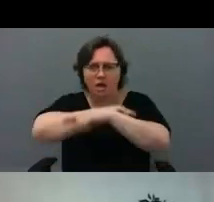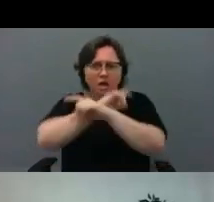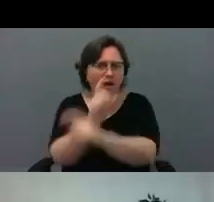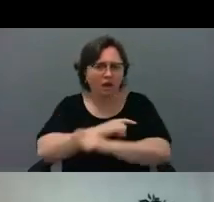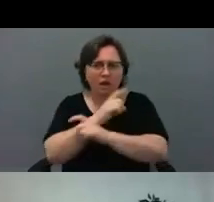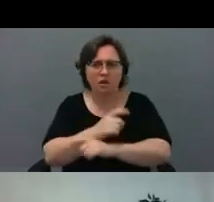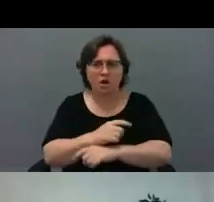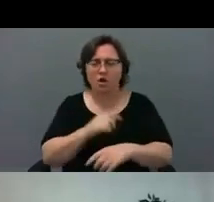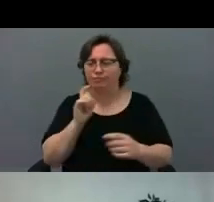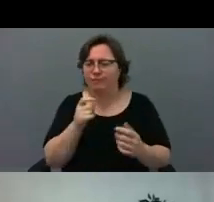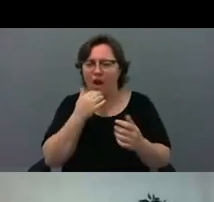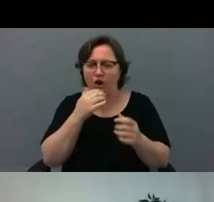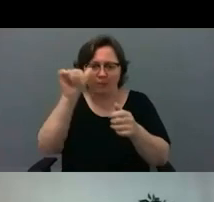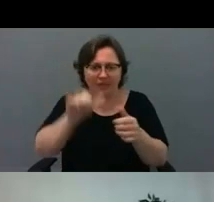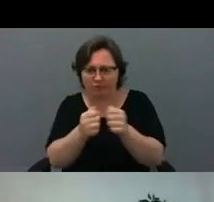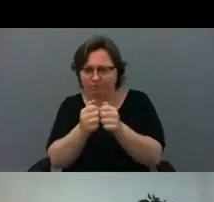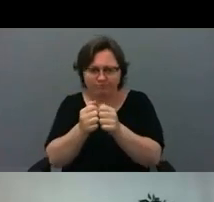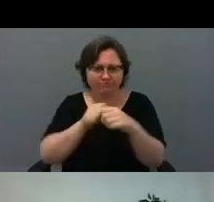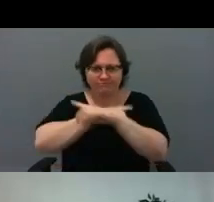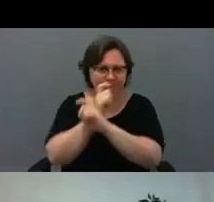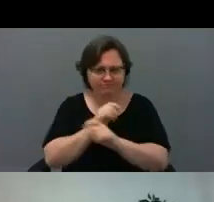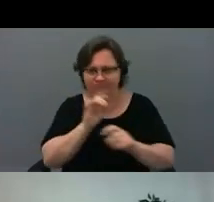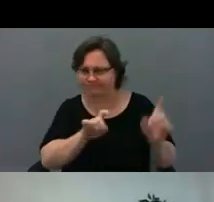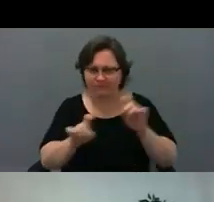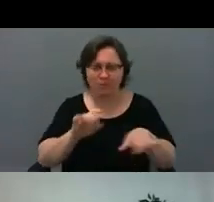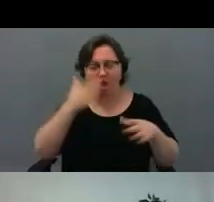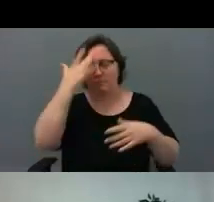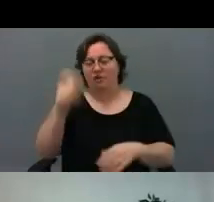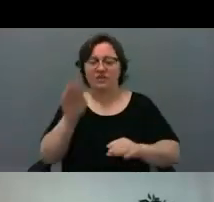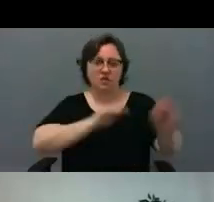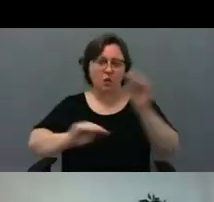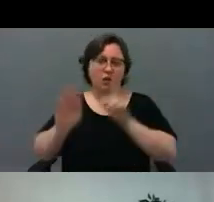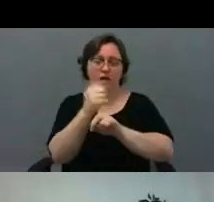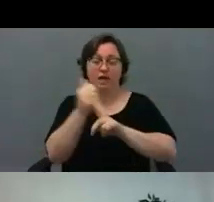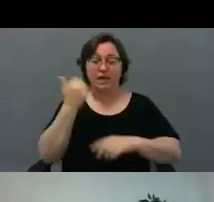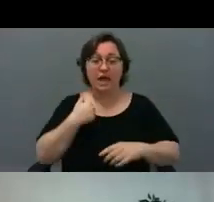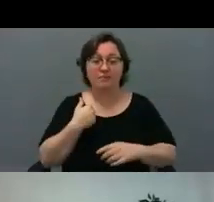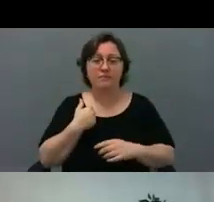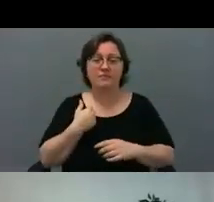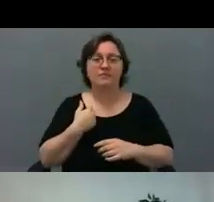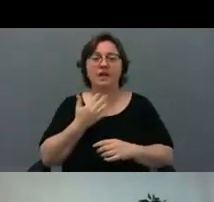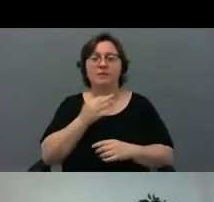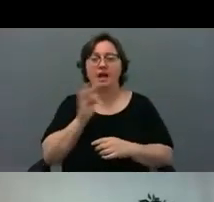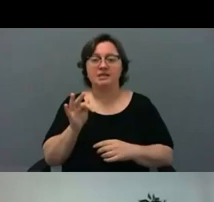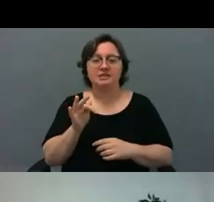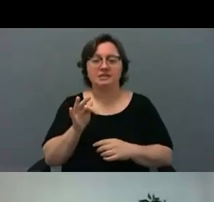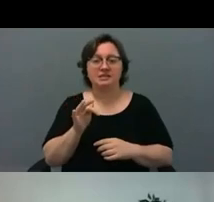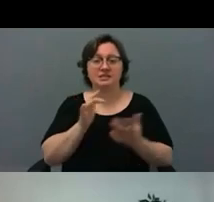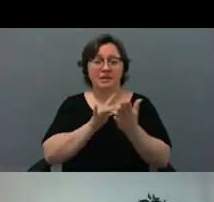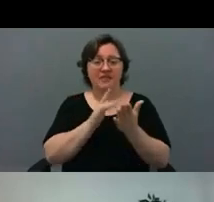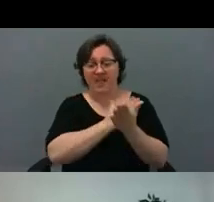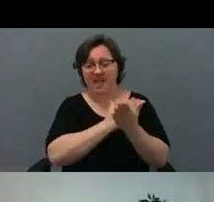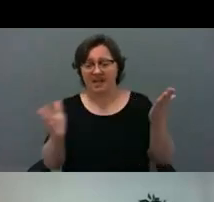querer entrar por el vídeo, algo ha ocurrido. Bueno, pues ya está solucionado. Y luego, pues que como algunos sabéis, no son los